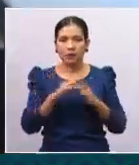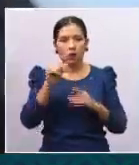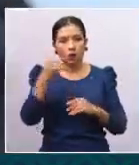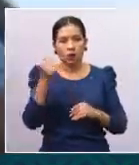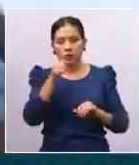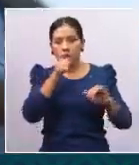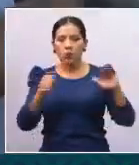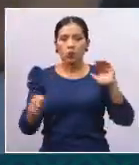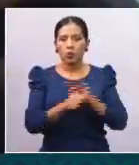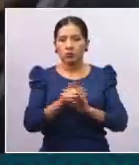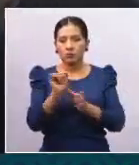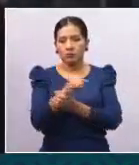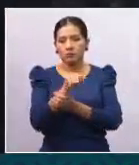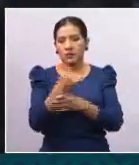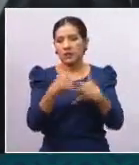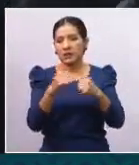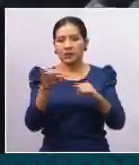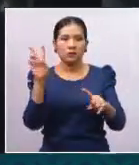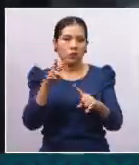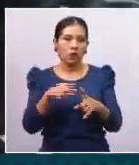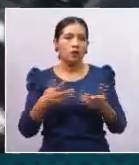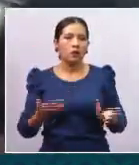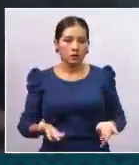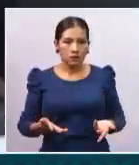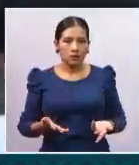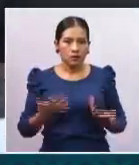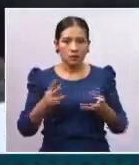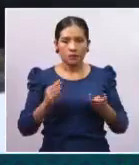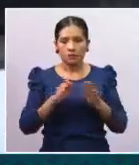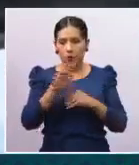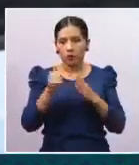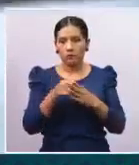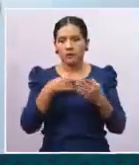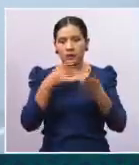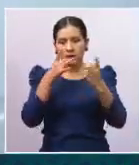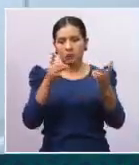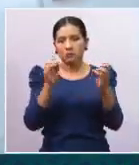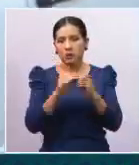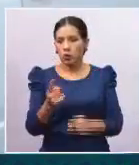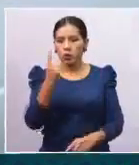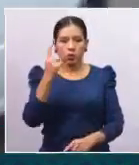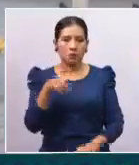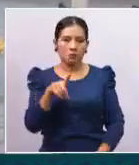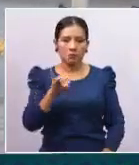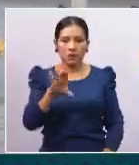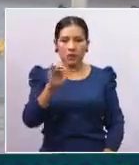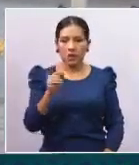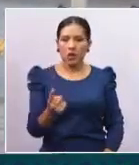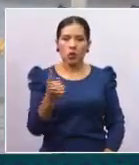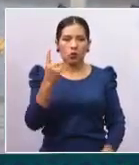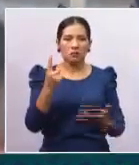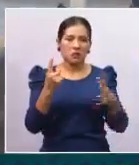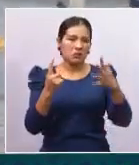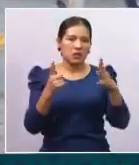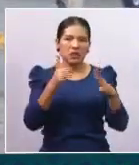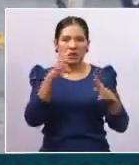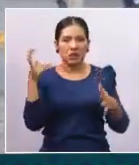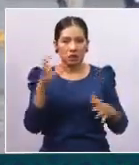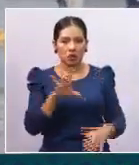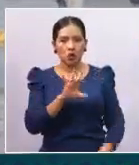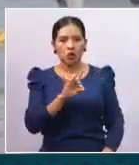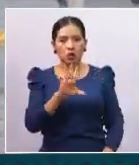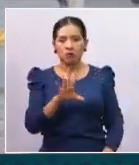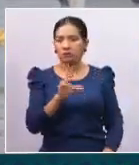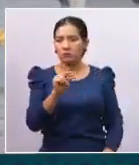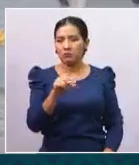encubrir. Asegura que ampliará su denuncia contra otros jesuitas. Del padre Pica yo calculo más de 100, no solamente los